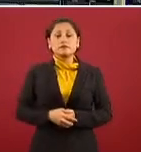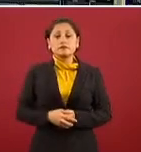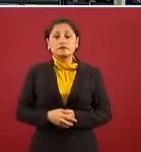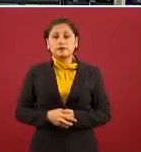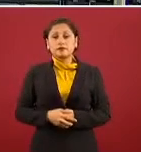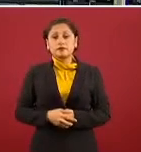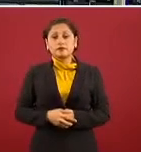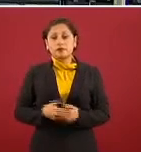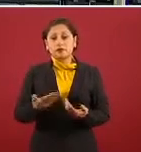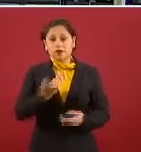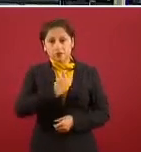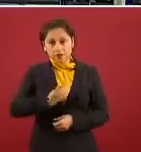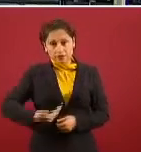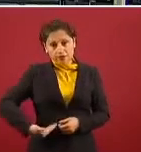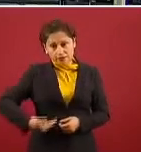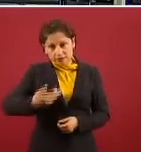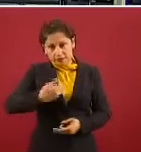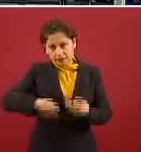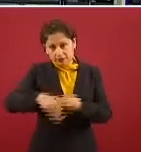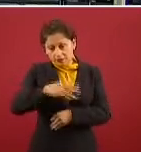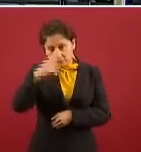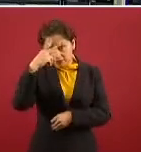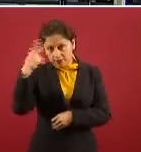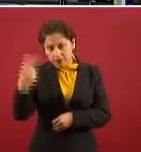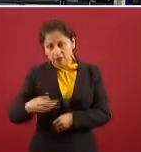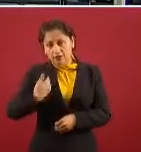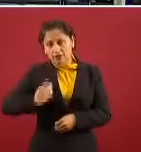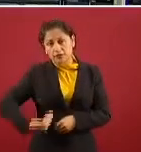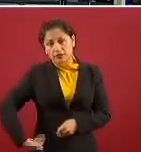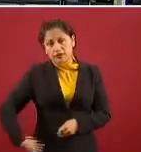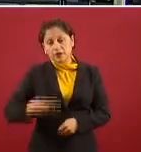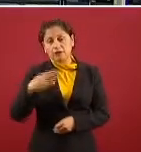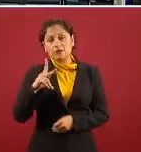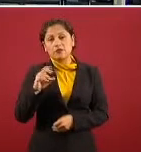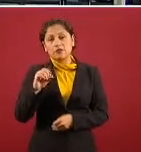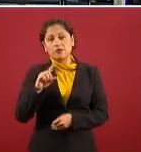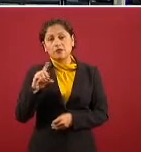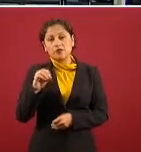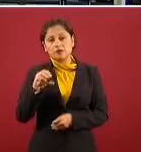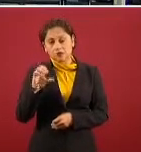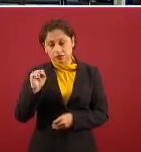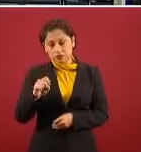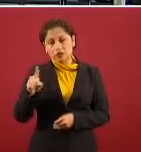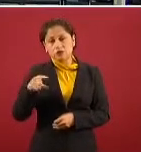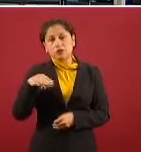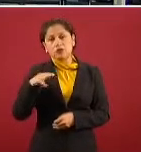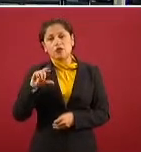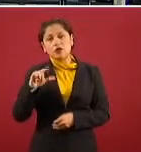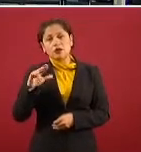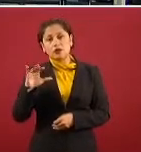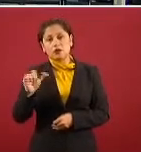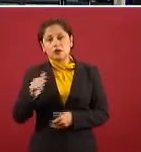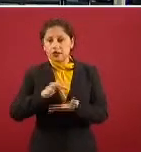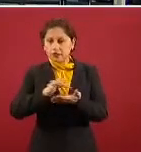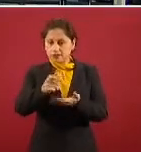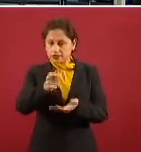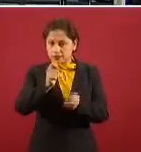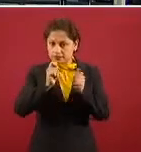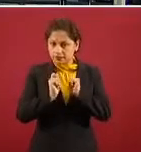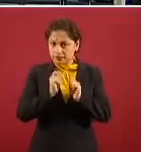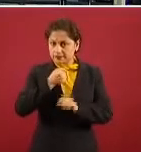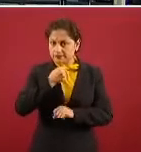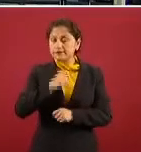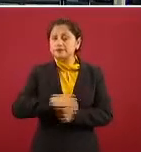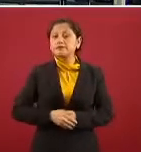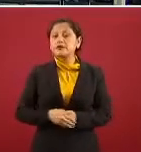Presidente de todos los mexicanos, muy buenos días. Carlos Pozos, reportero de La Molécula Oficial. Gracias por el uso de la palabra. Antes de iniciar